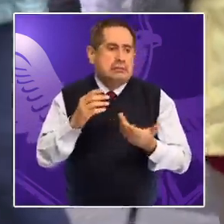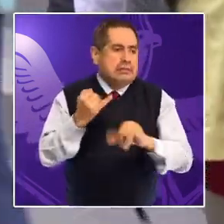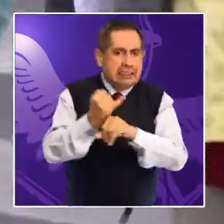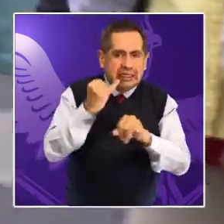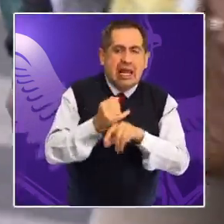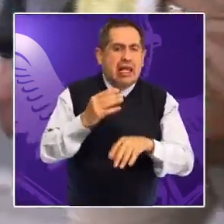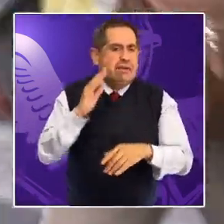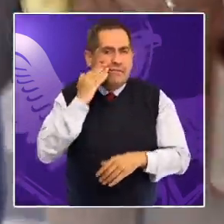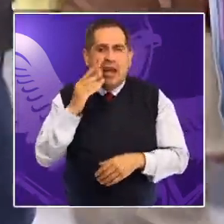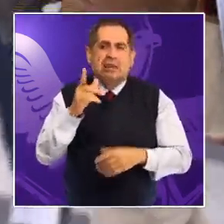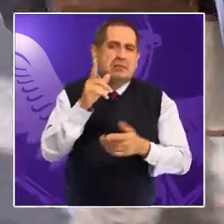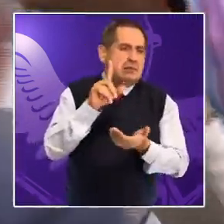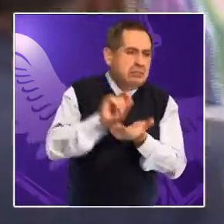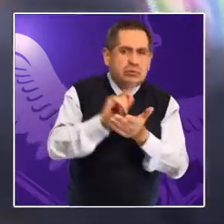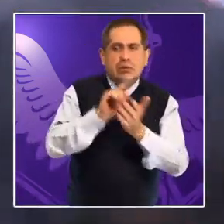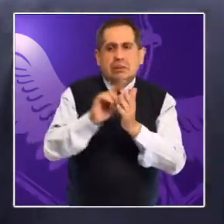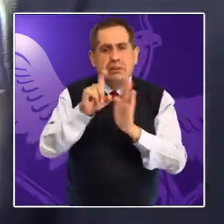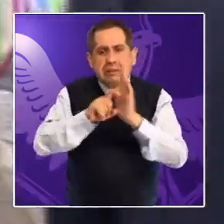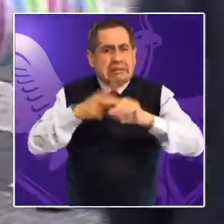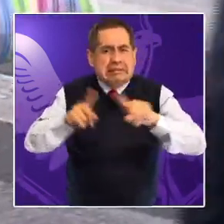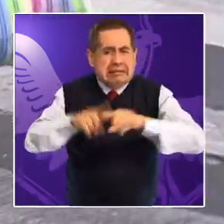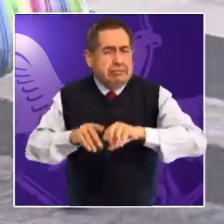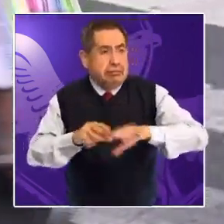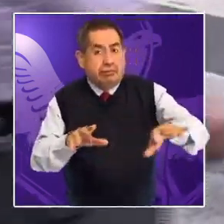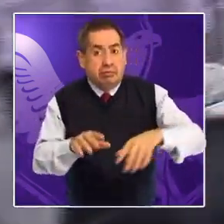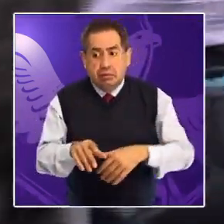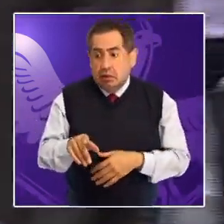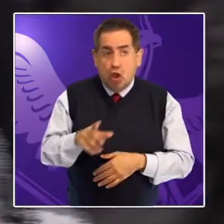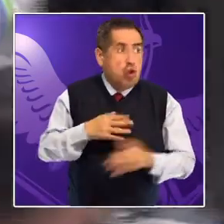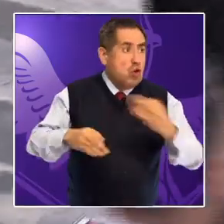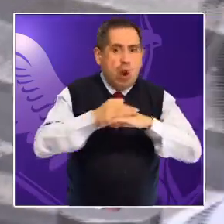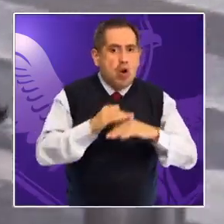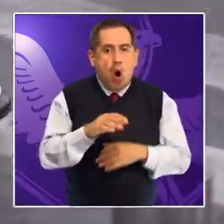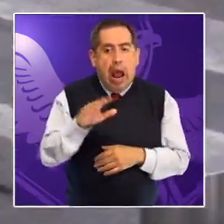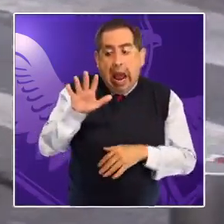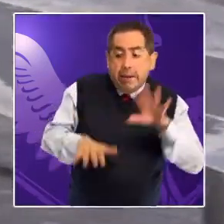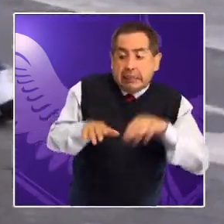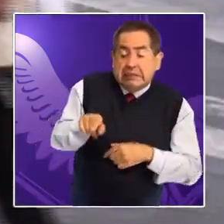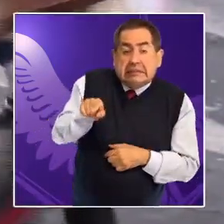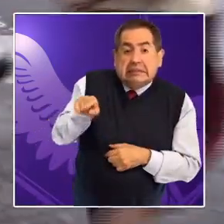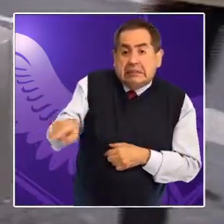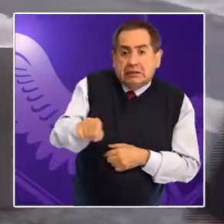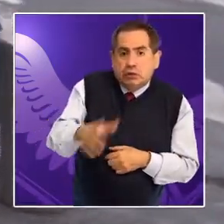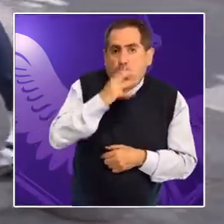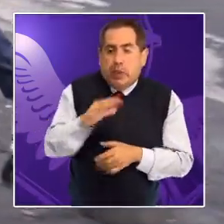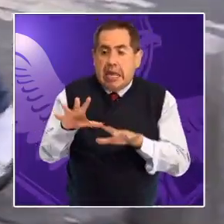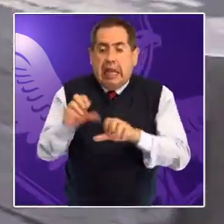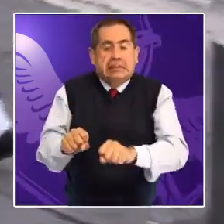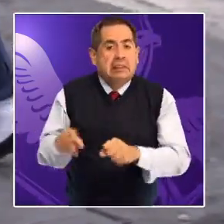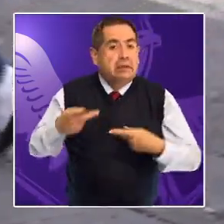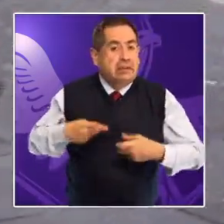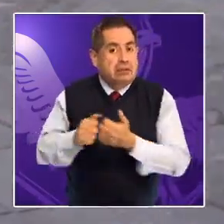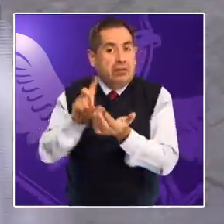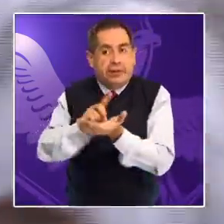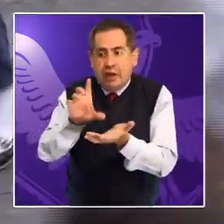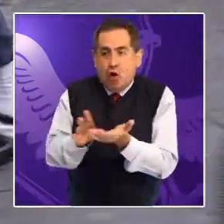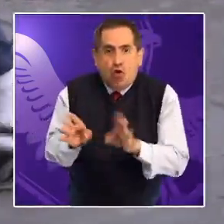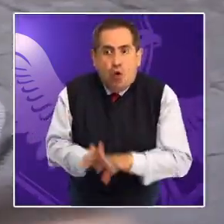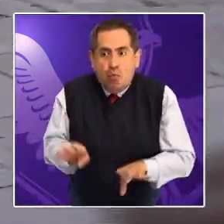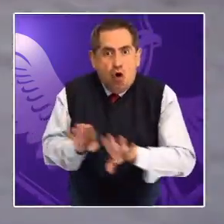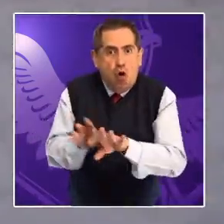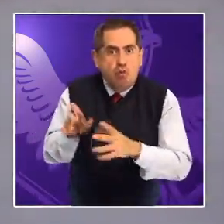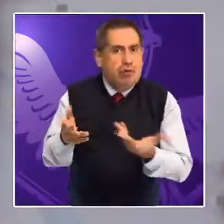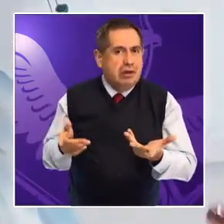mujer estándar, sino que muchas veces se requiere de condiciones de accesibilidad que no están a disposición de la mujer con discapacidad, teniendo en cuenta que